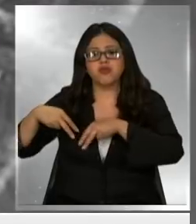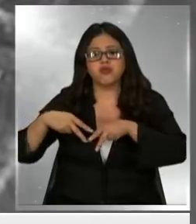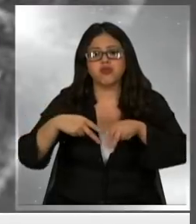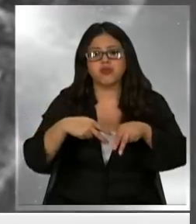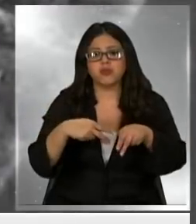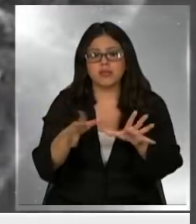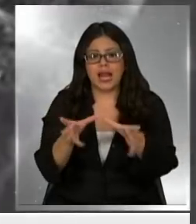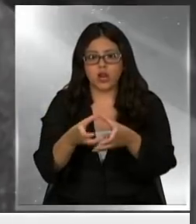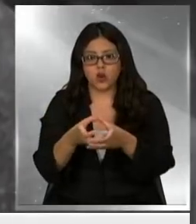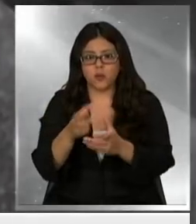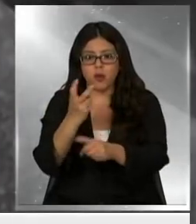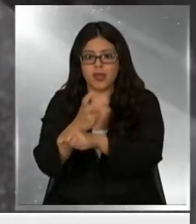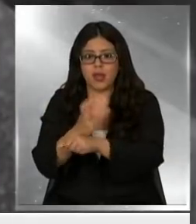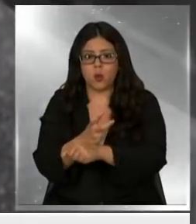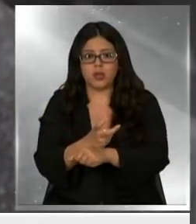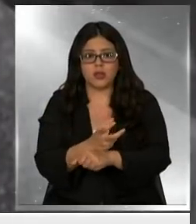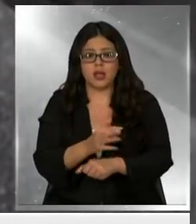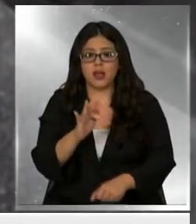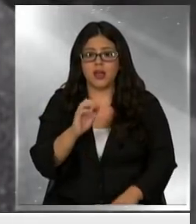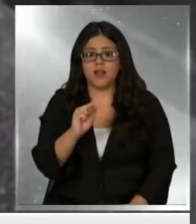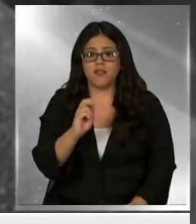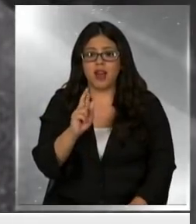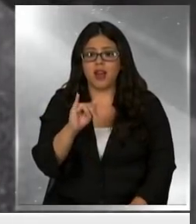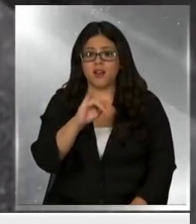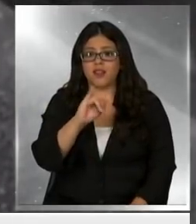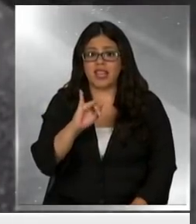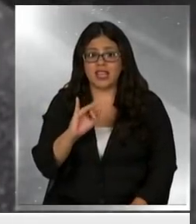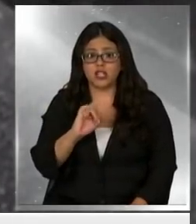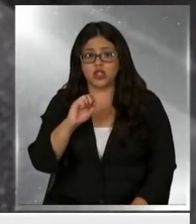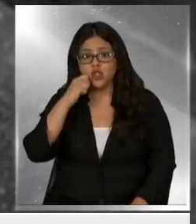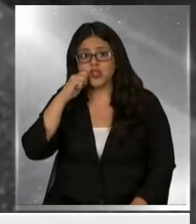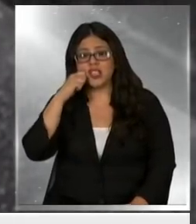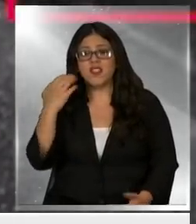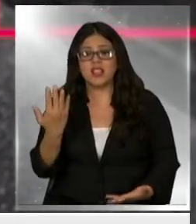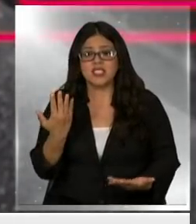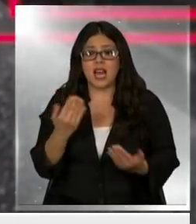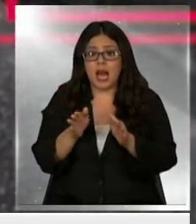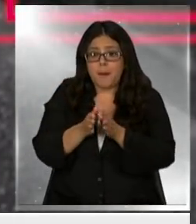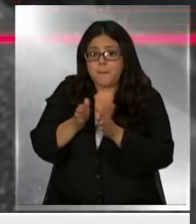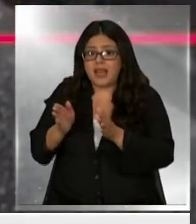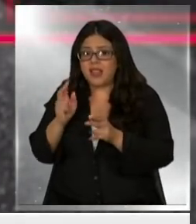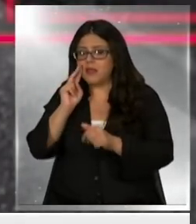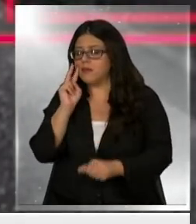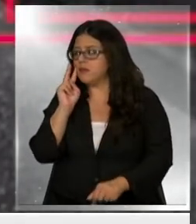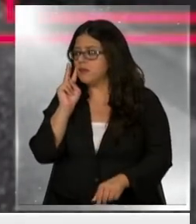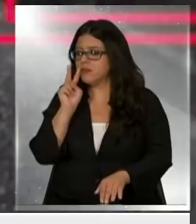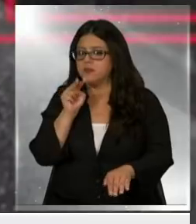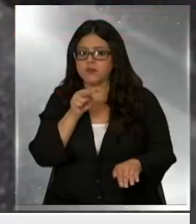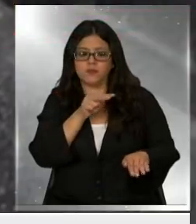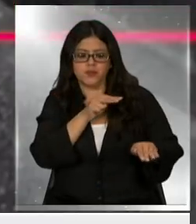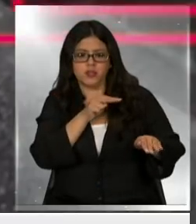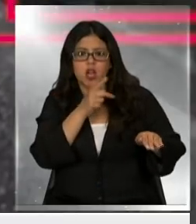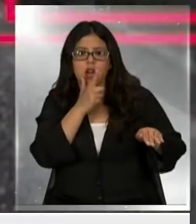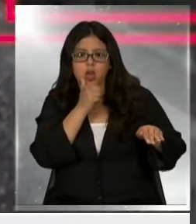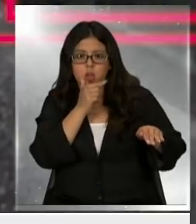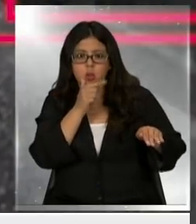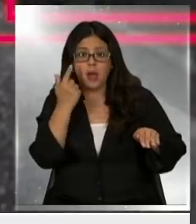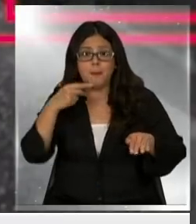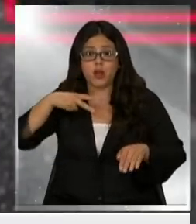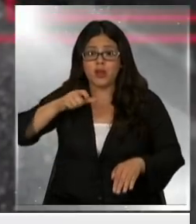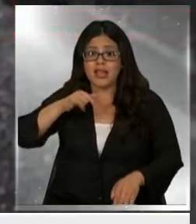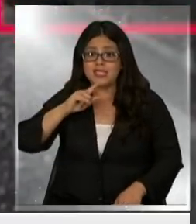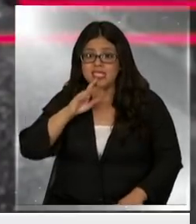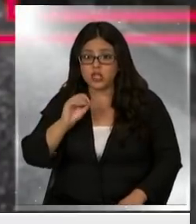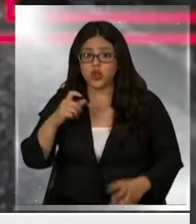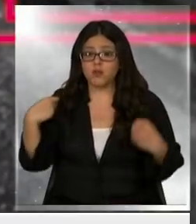delincuentes. Fabricio, que transita apegado a la pared, lanza una mirada al auto sospechoso, pero Nachito, que va